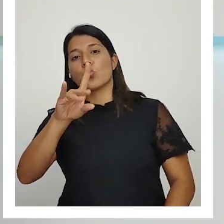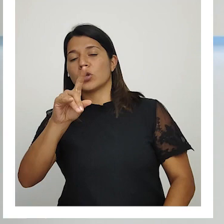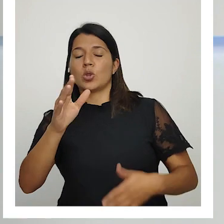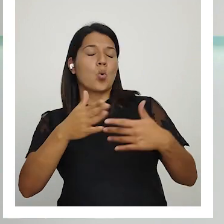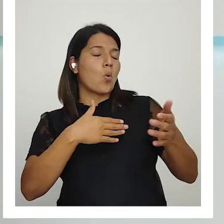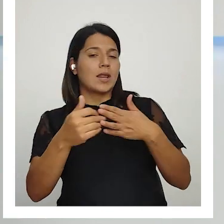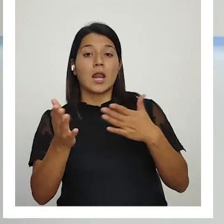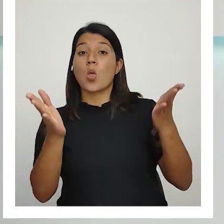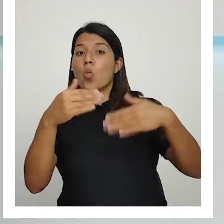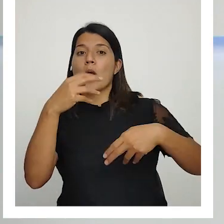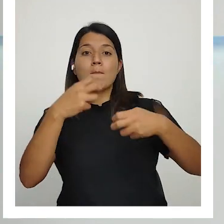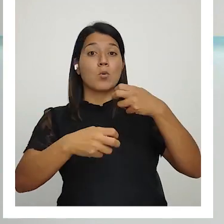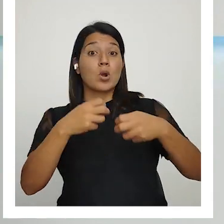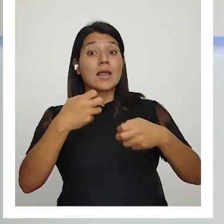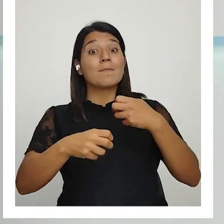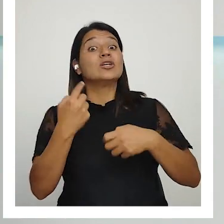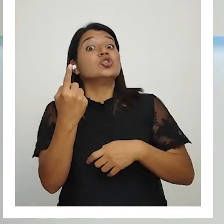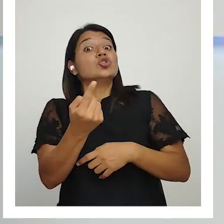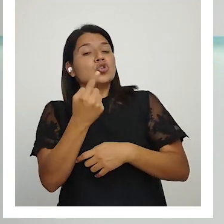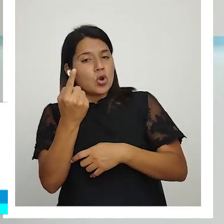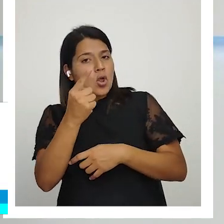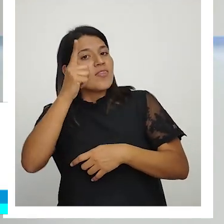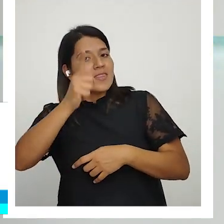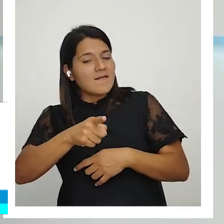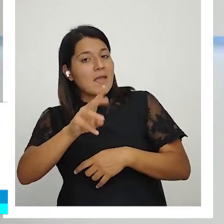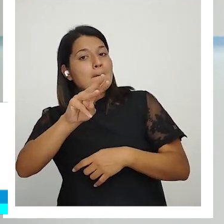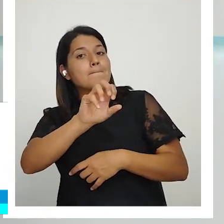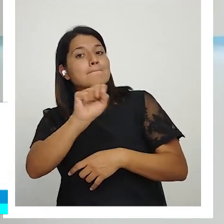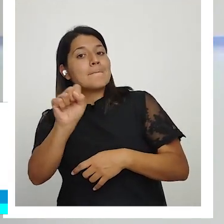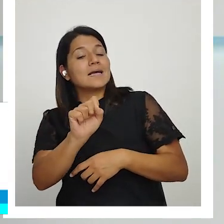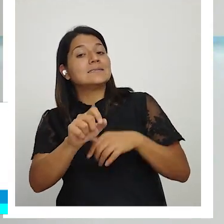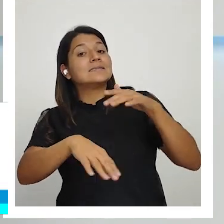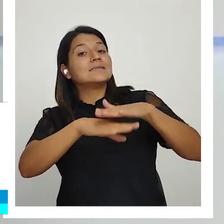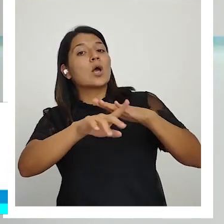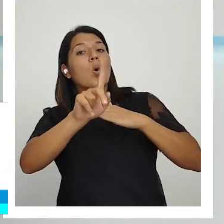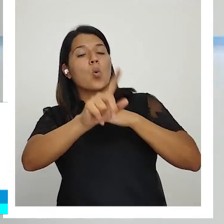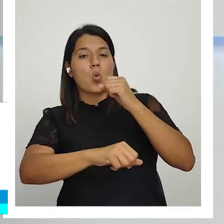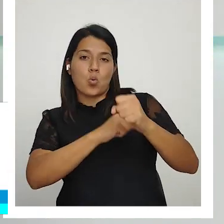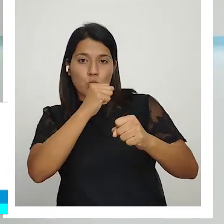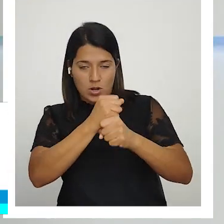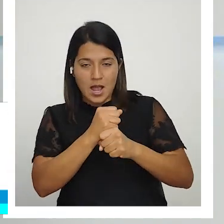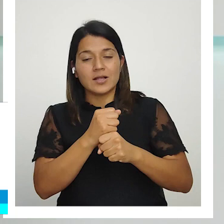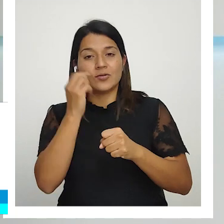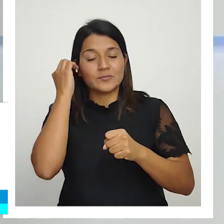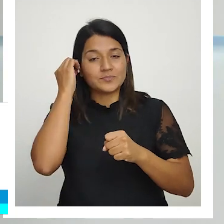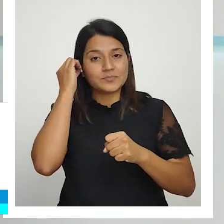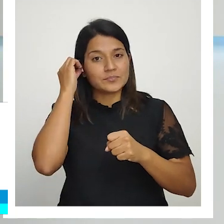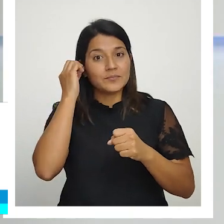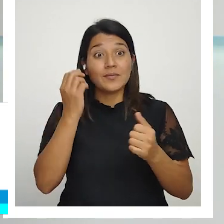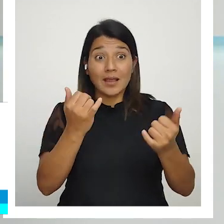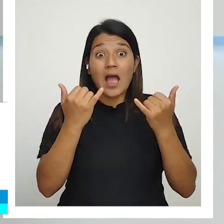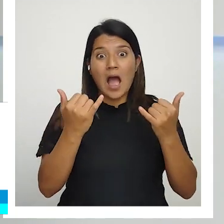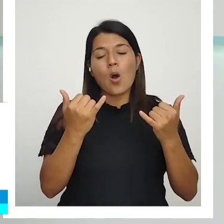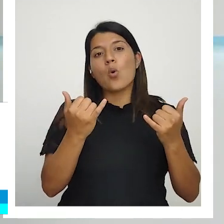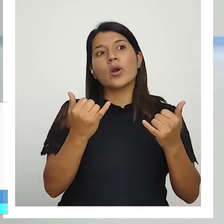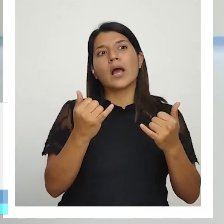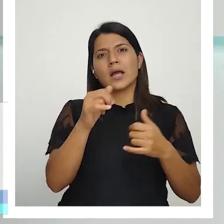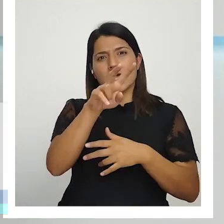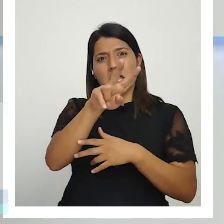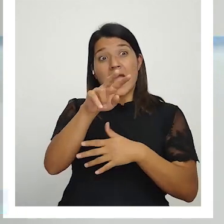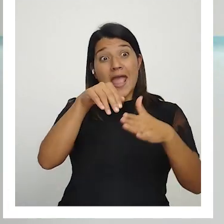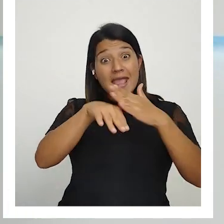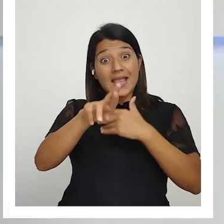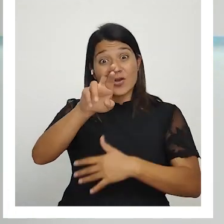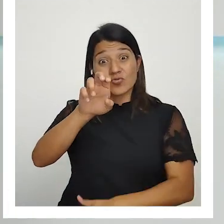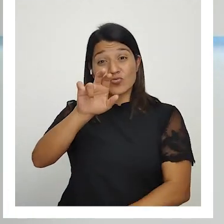una maestría de 1 año de duración. La oferta de universidades del Reino Unido en este momento es más de 250 universidades a lo largo y ancho de